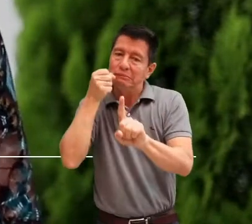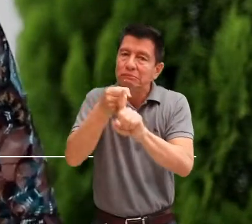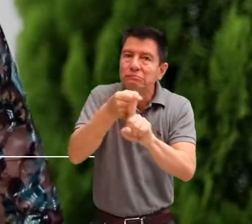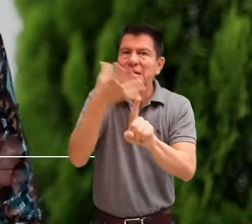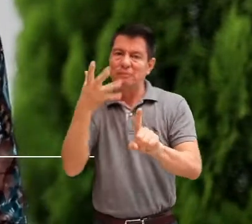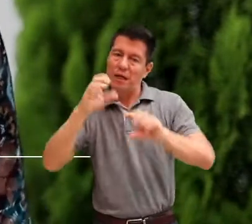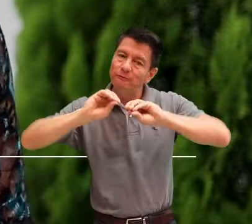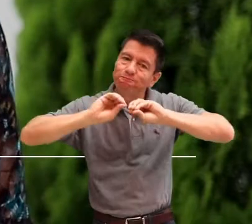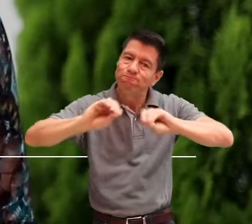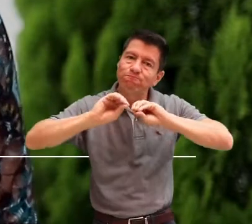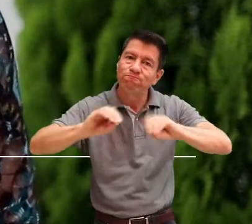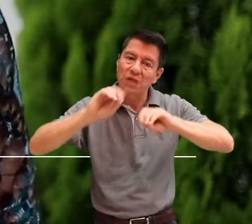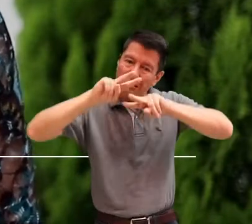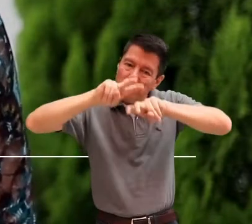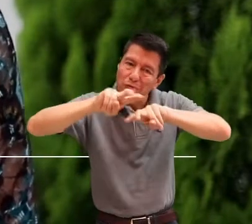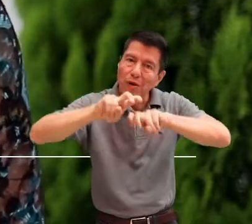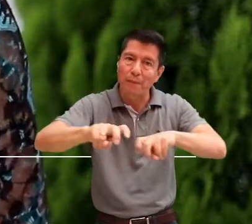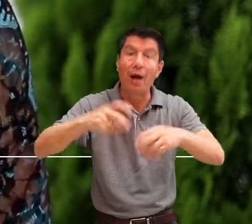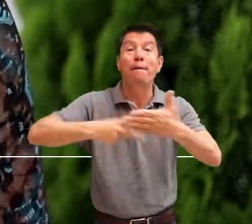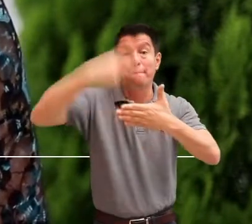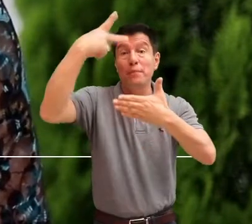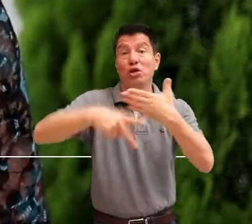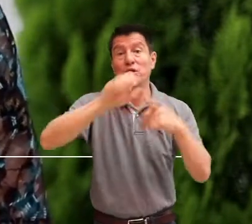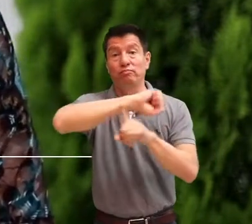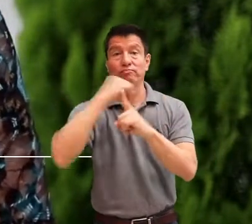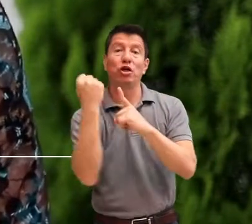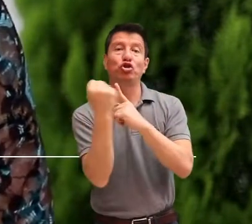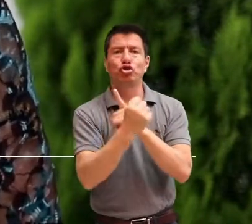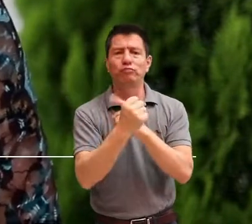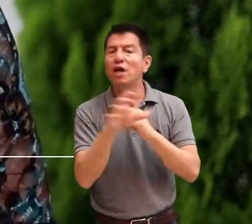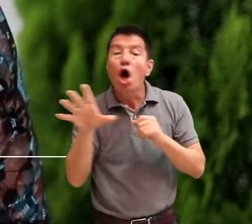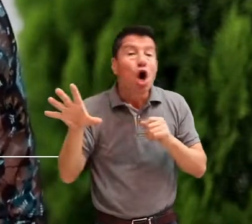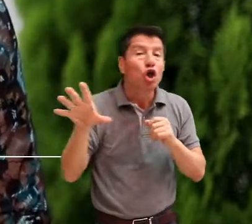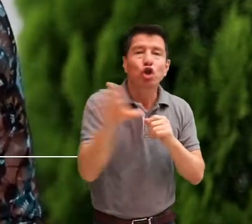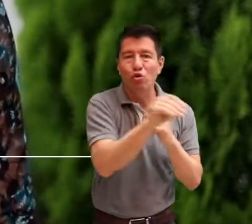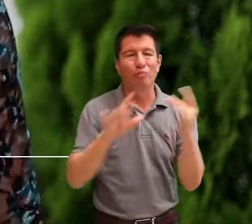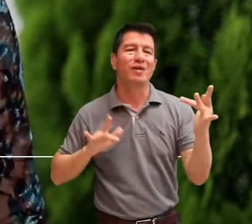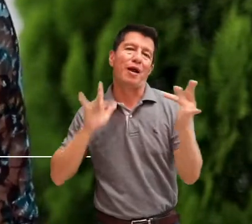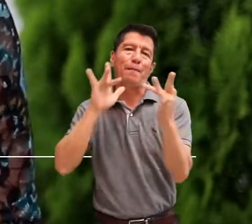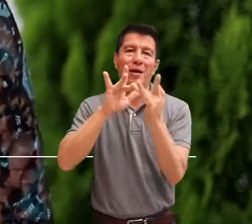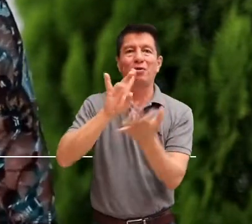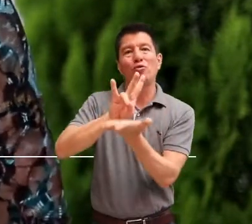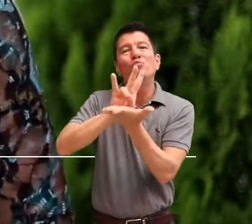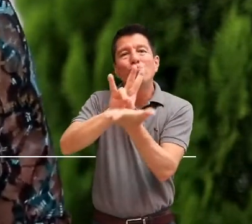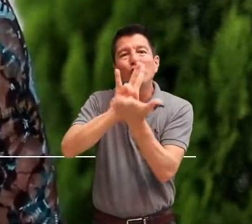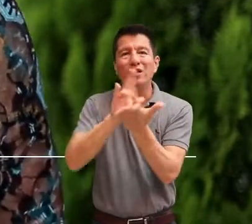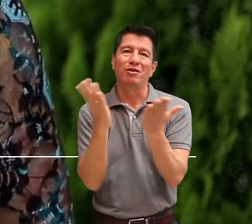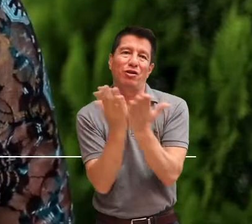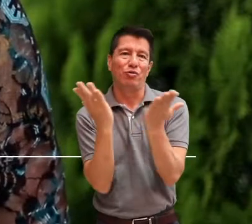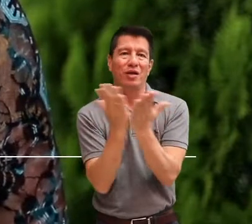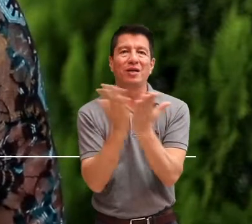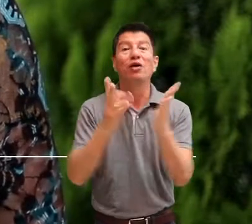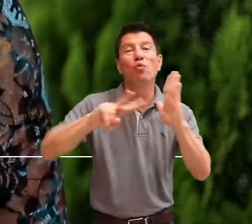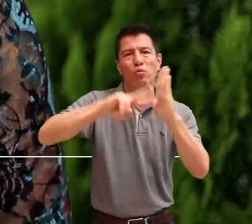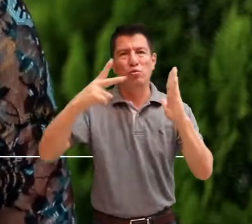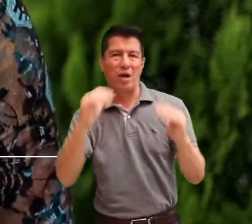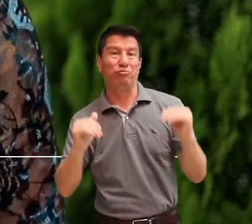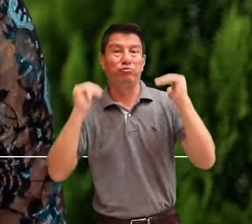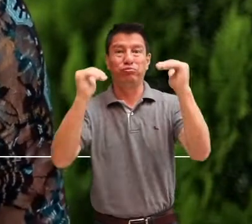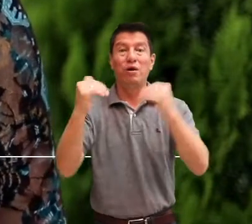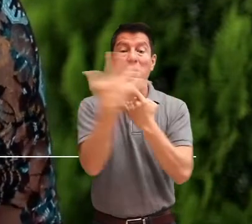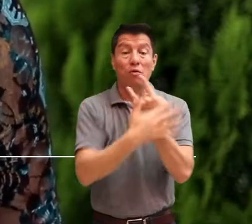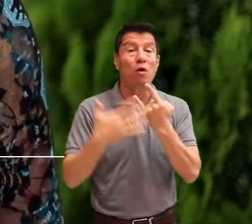donde buscamos impactar desde la formación la investigación y la proyección social todo esto en el marco del modelo educativo digital atrás